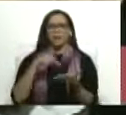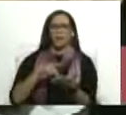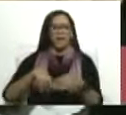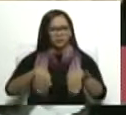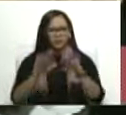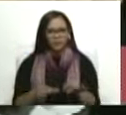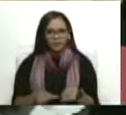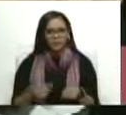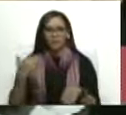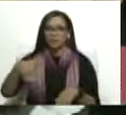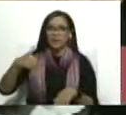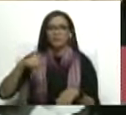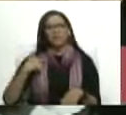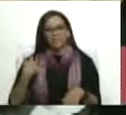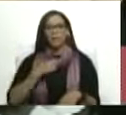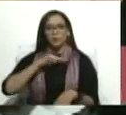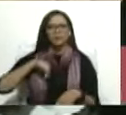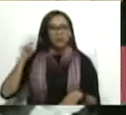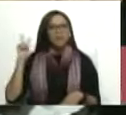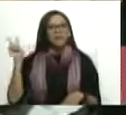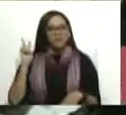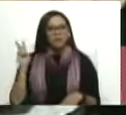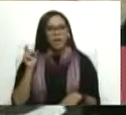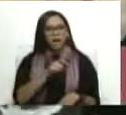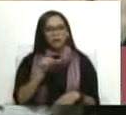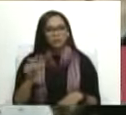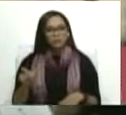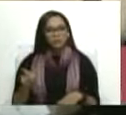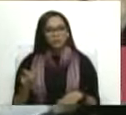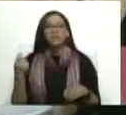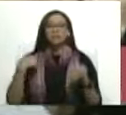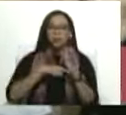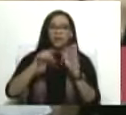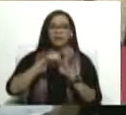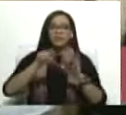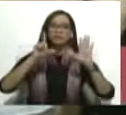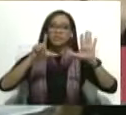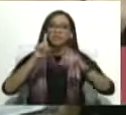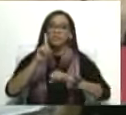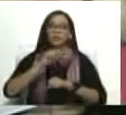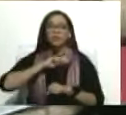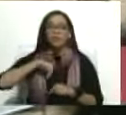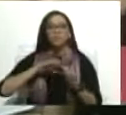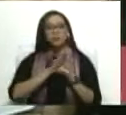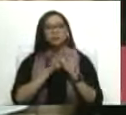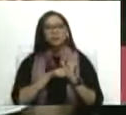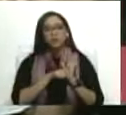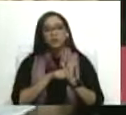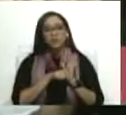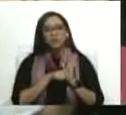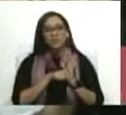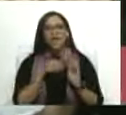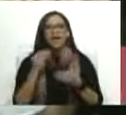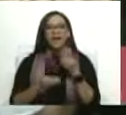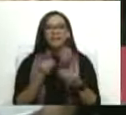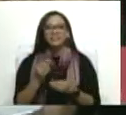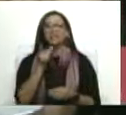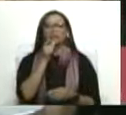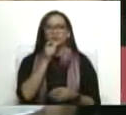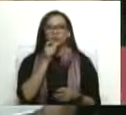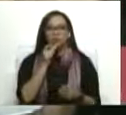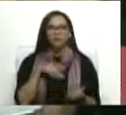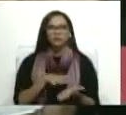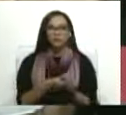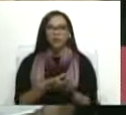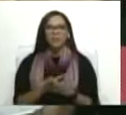detener el derecho que tenemos los venezolanos y las venezolanas, según el artículo 71 de nuestra Constitución, a ser consultado